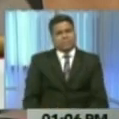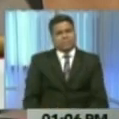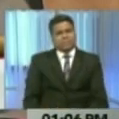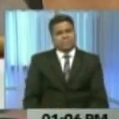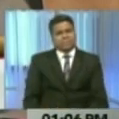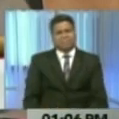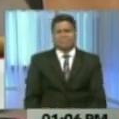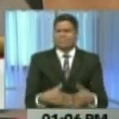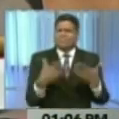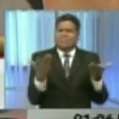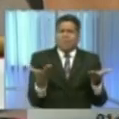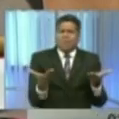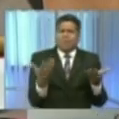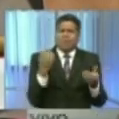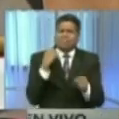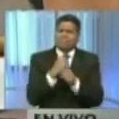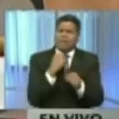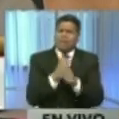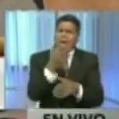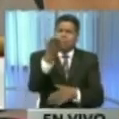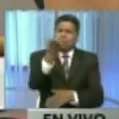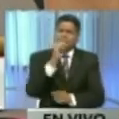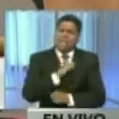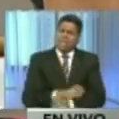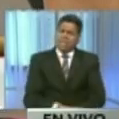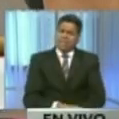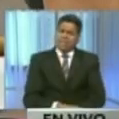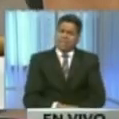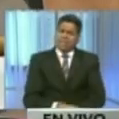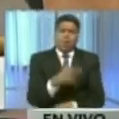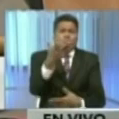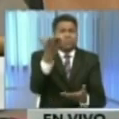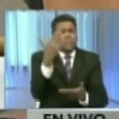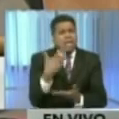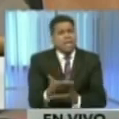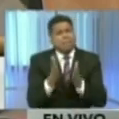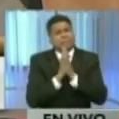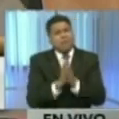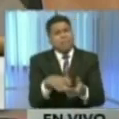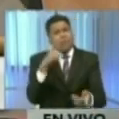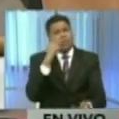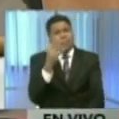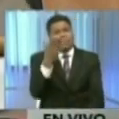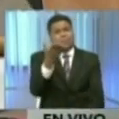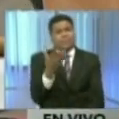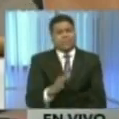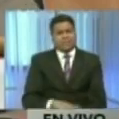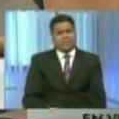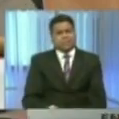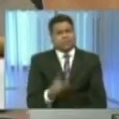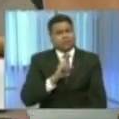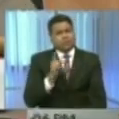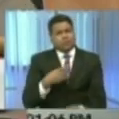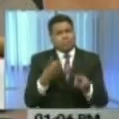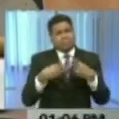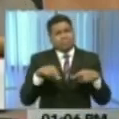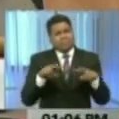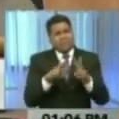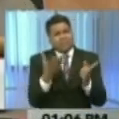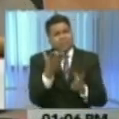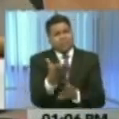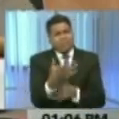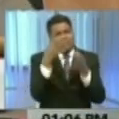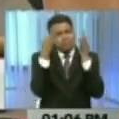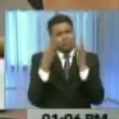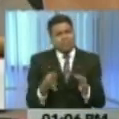Extralimita sus funciones, señor, usted no puede hacer esto, usted no tiene, no está validado formalmente,